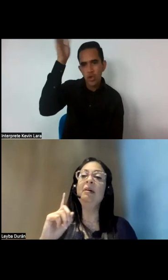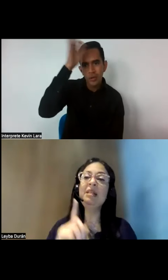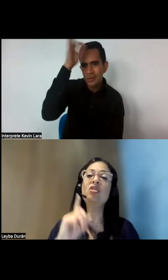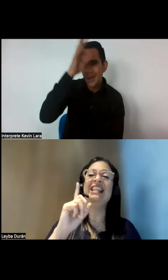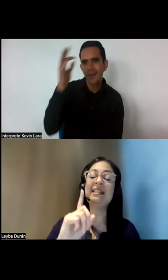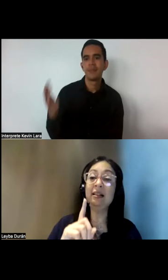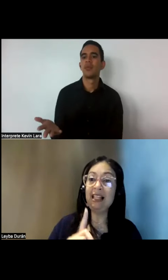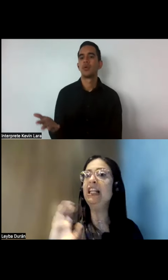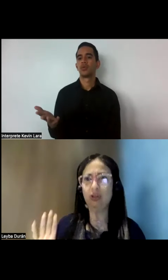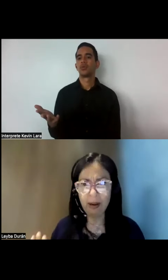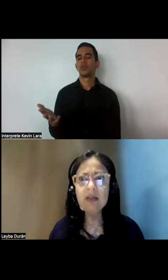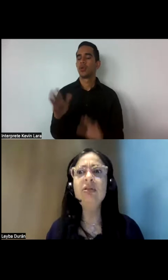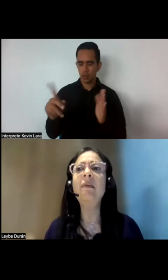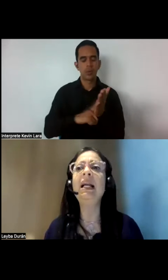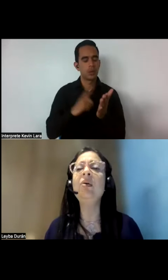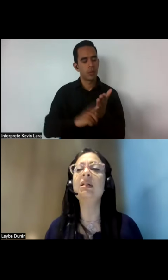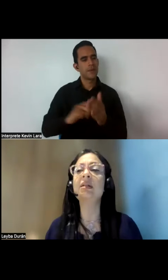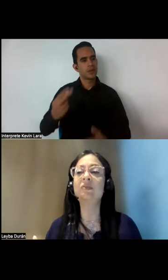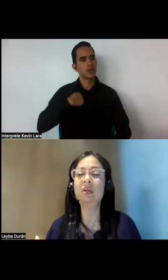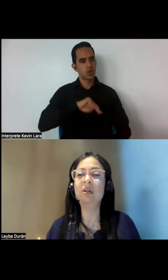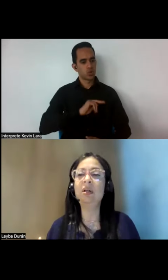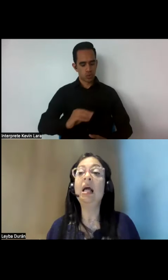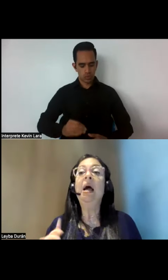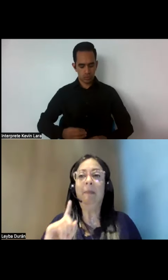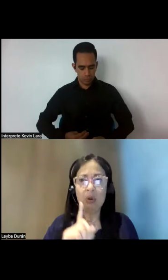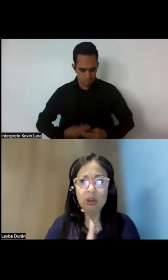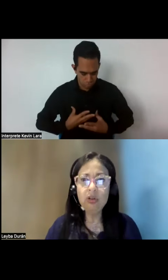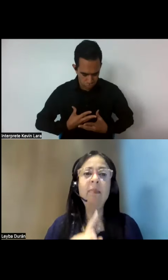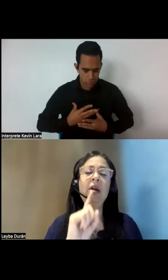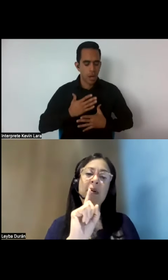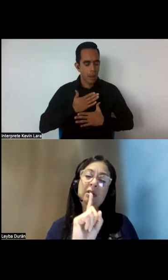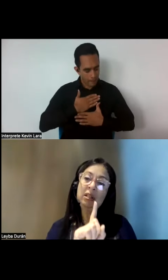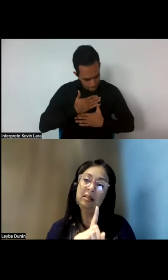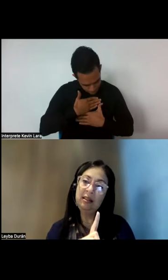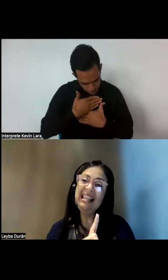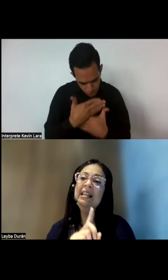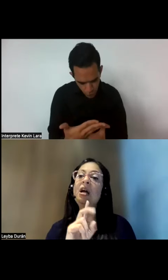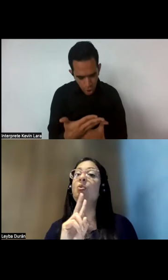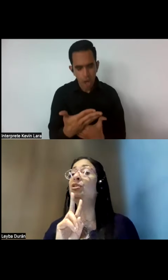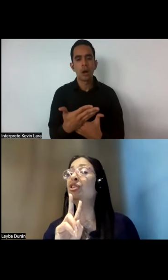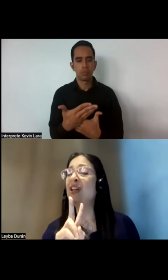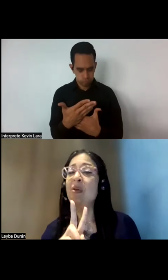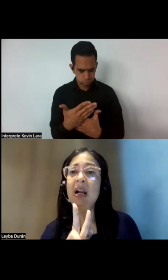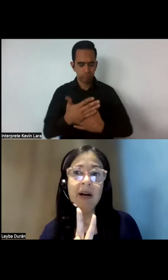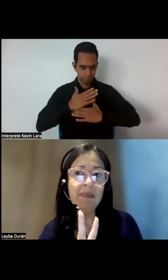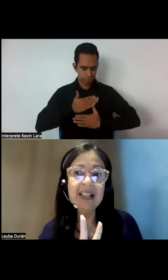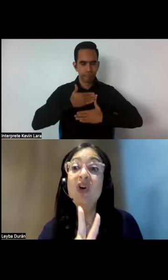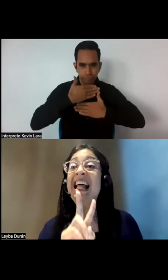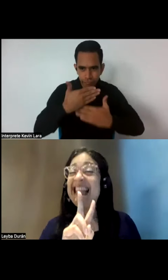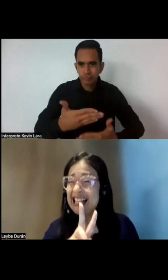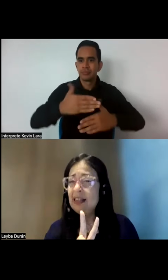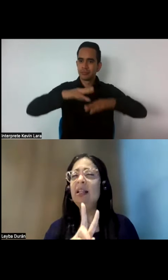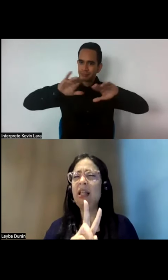damos el permiso de sentir, y esto parece un trabalenguas, pero cuando nos damos el permiso de sentir, cuando nos damos el